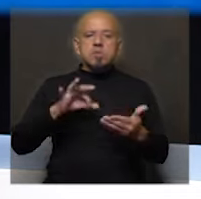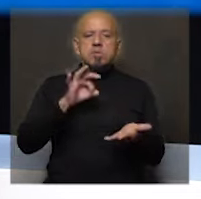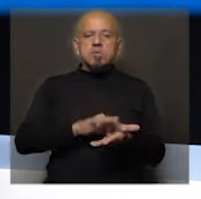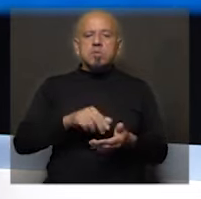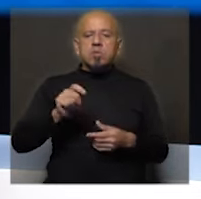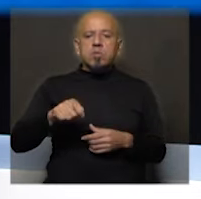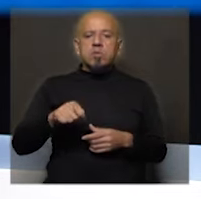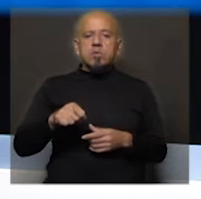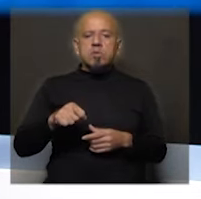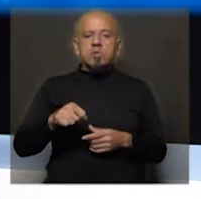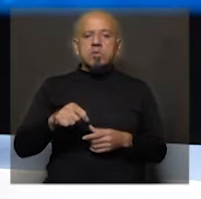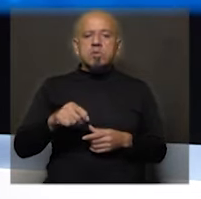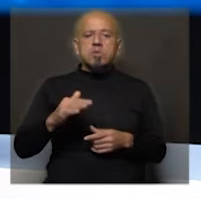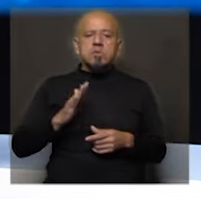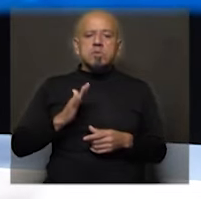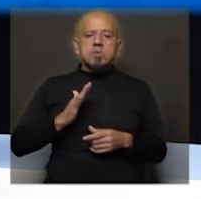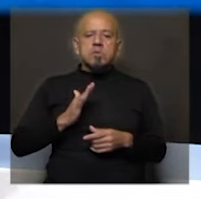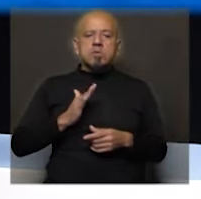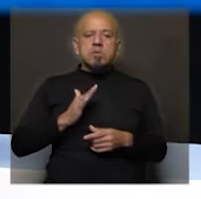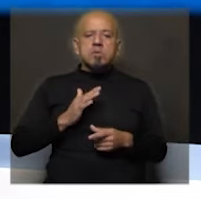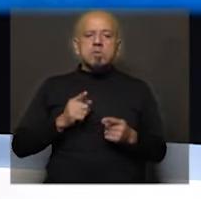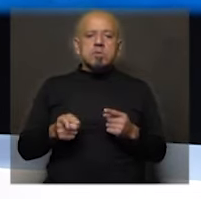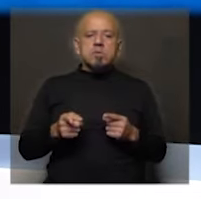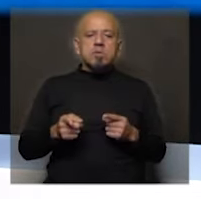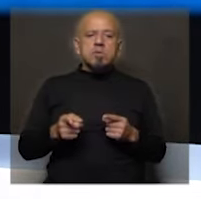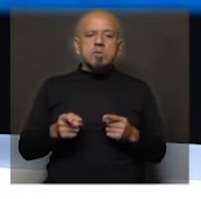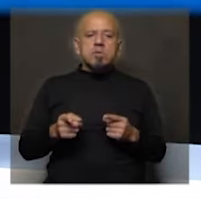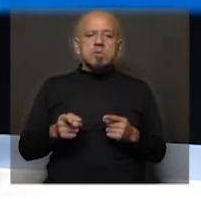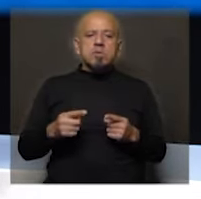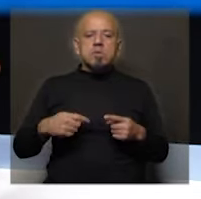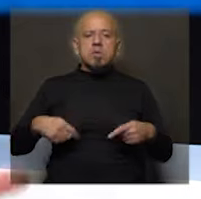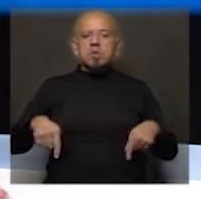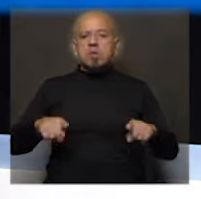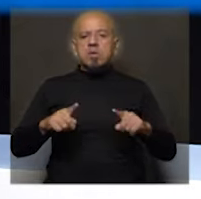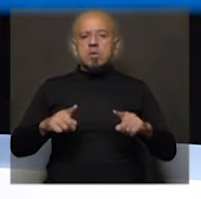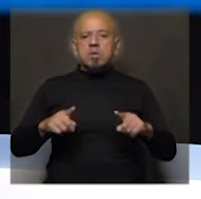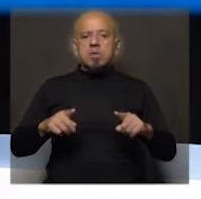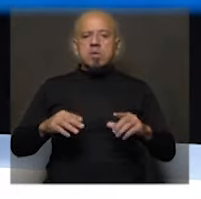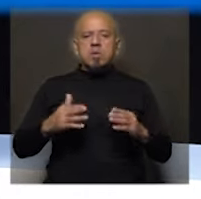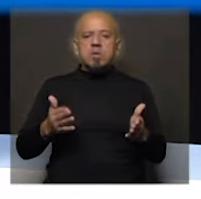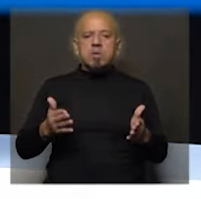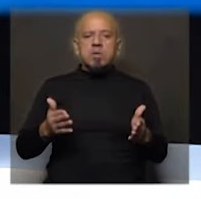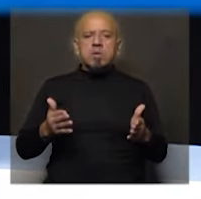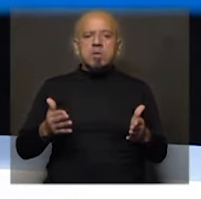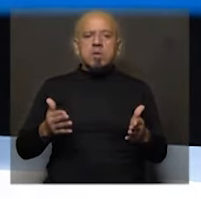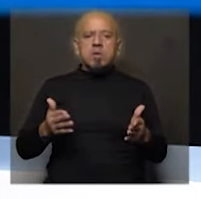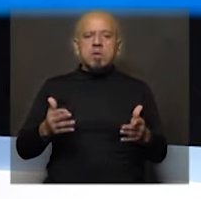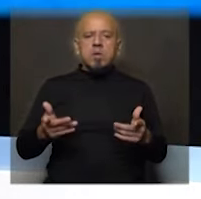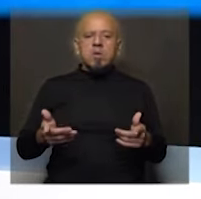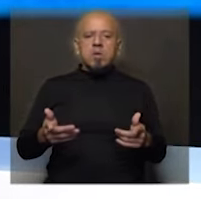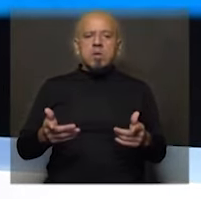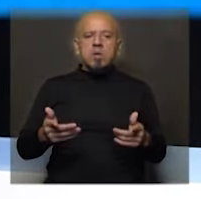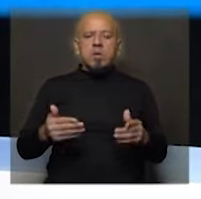Justicia que las mujeres Víctimas de violencia basada en género igual que los niños niñas y adolescentes son víctimas especialmente